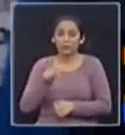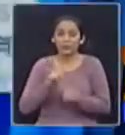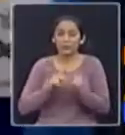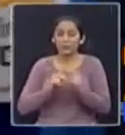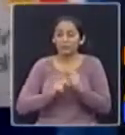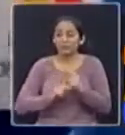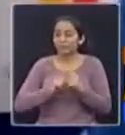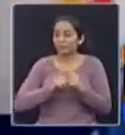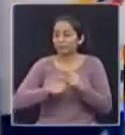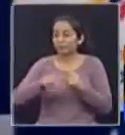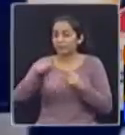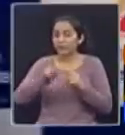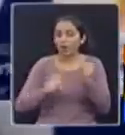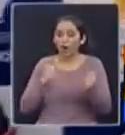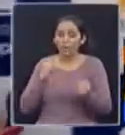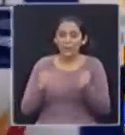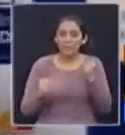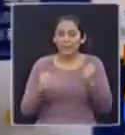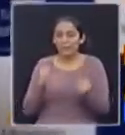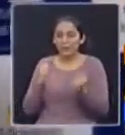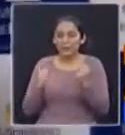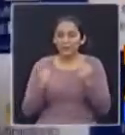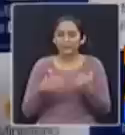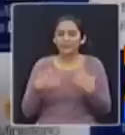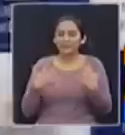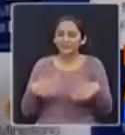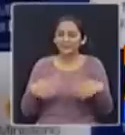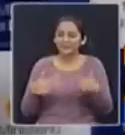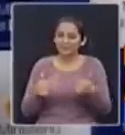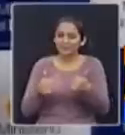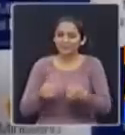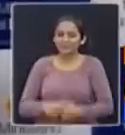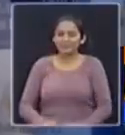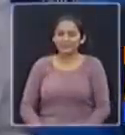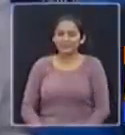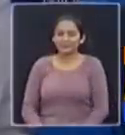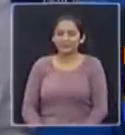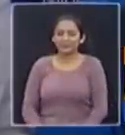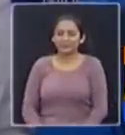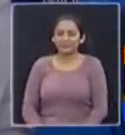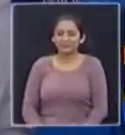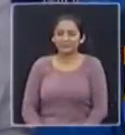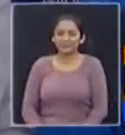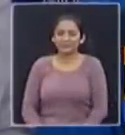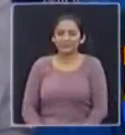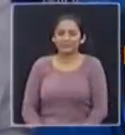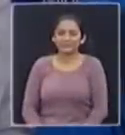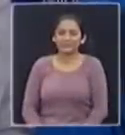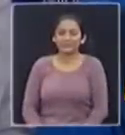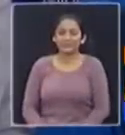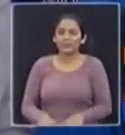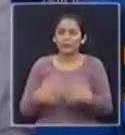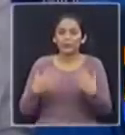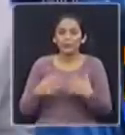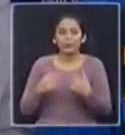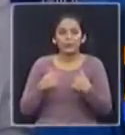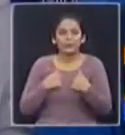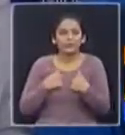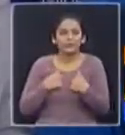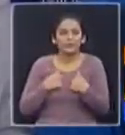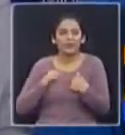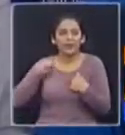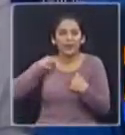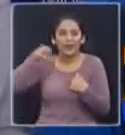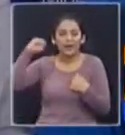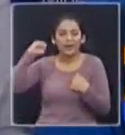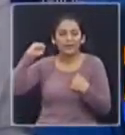Nairobi, Kenia. La atleta nacional no ocultó su orgullo por el logro alcanzado. Se dio las cosas en ese momento y